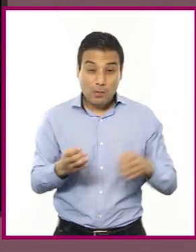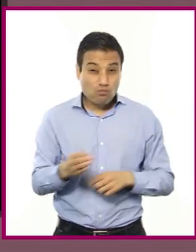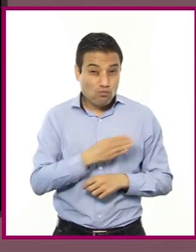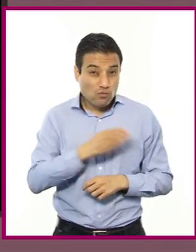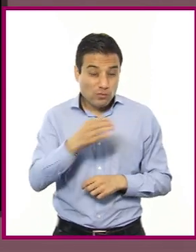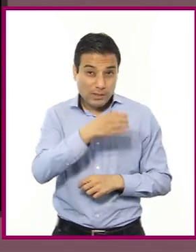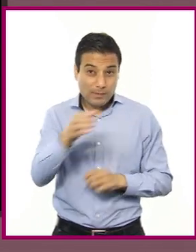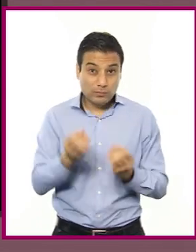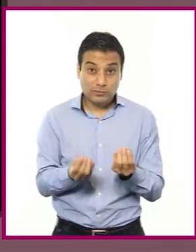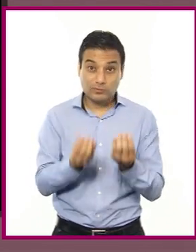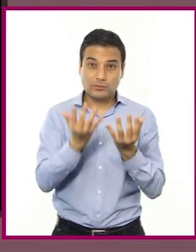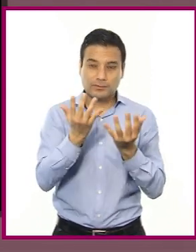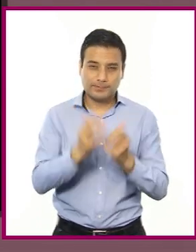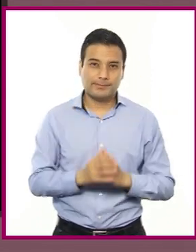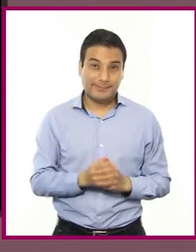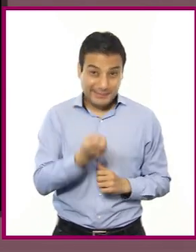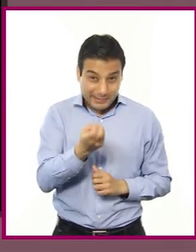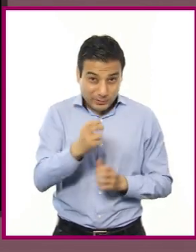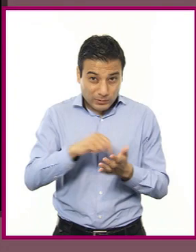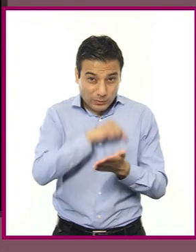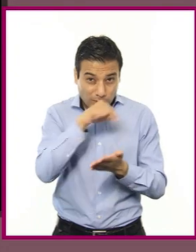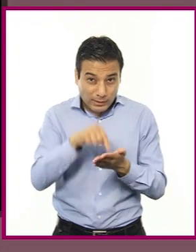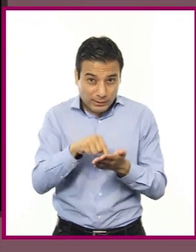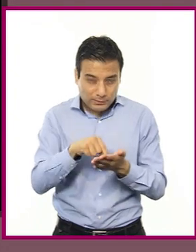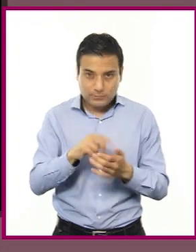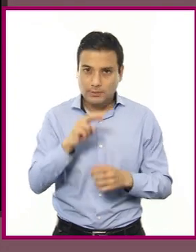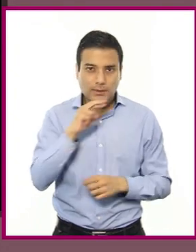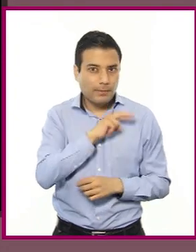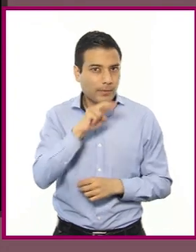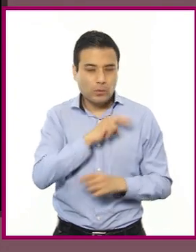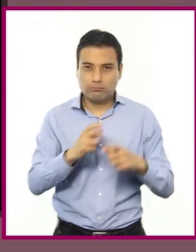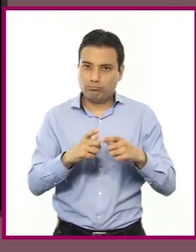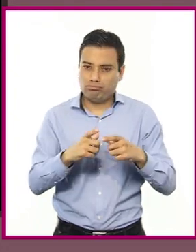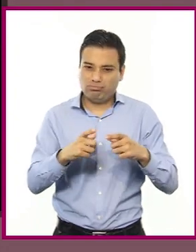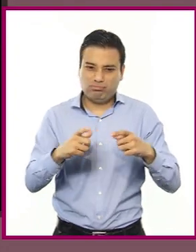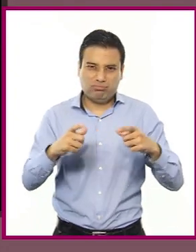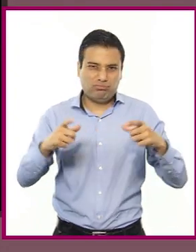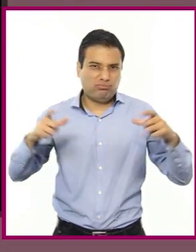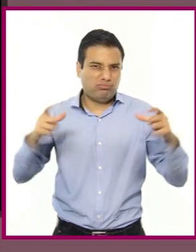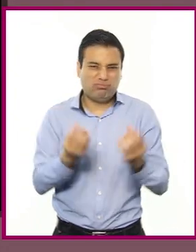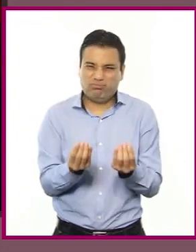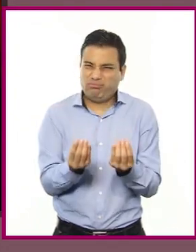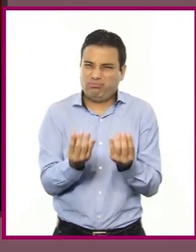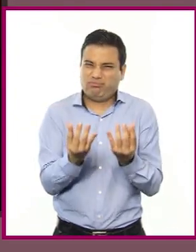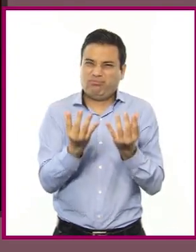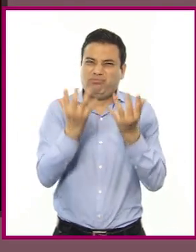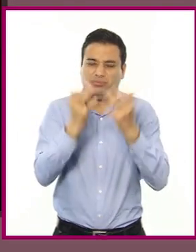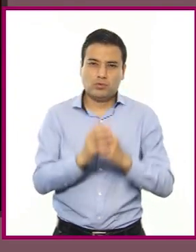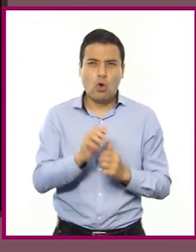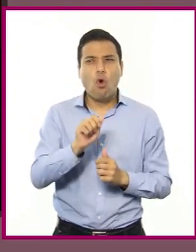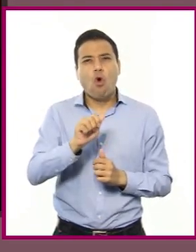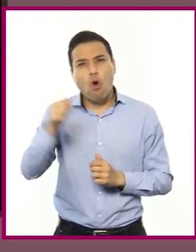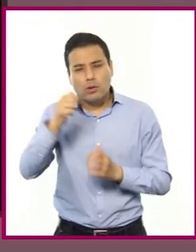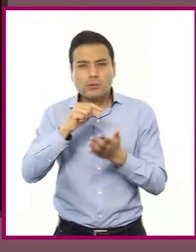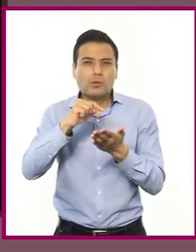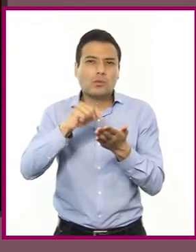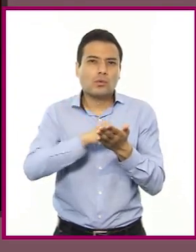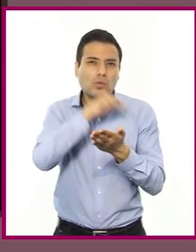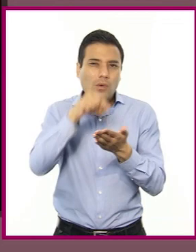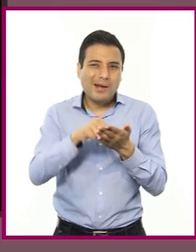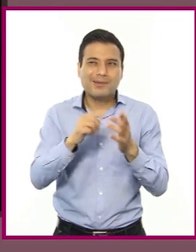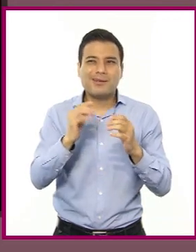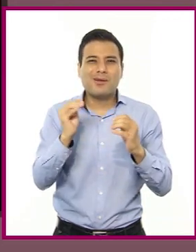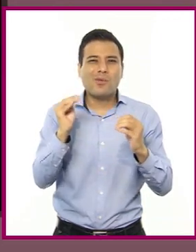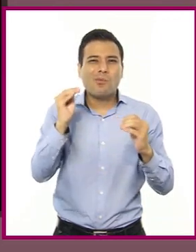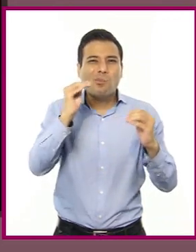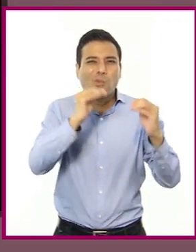agricultura adquieren una velocidad muy grande de crecimiento, mientras que va a haber otras regiones